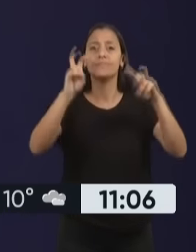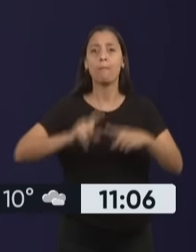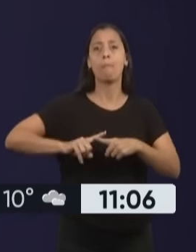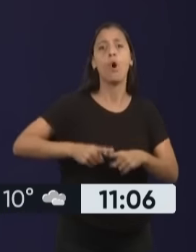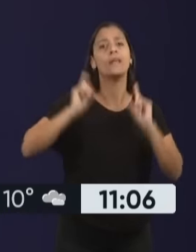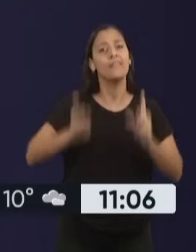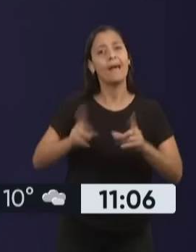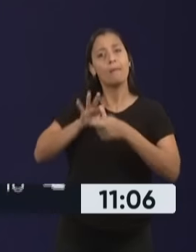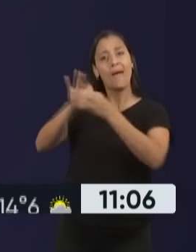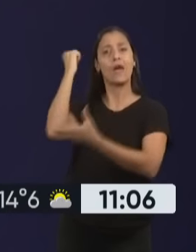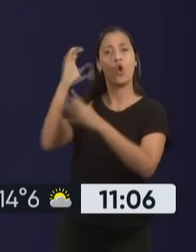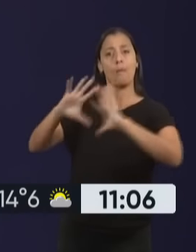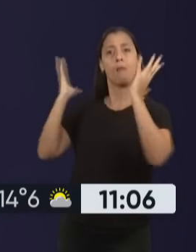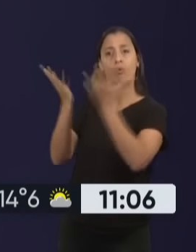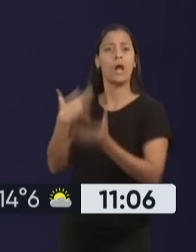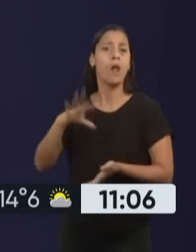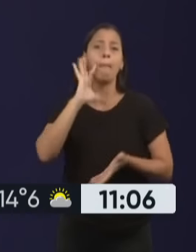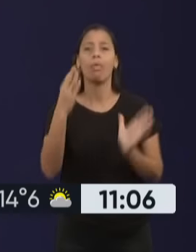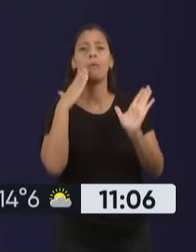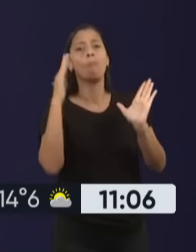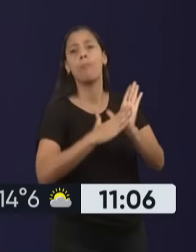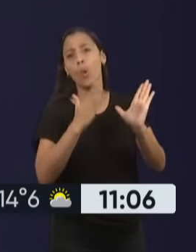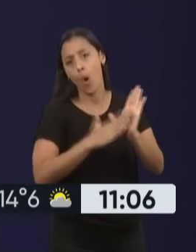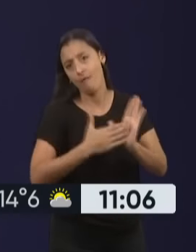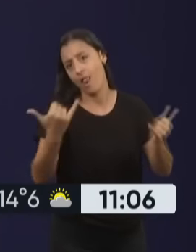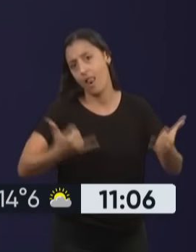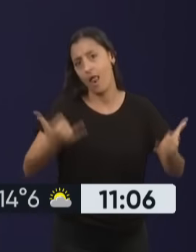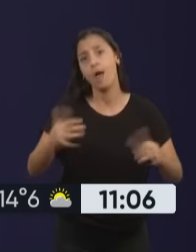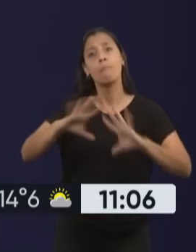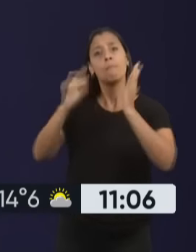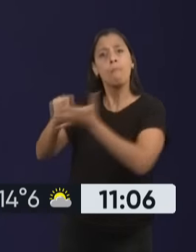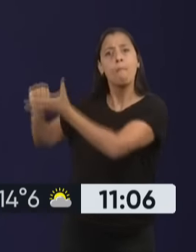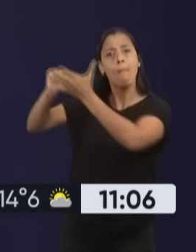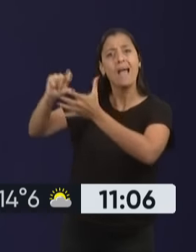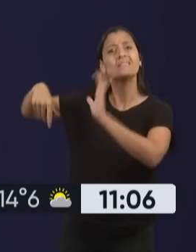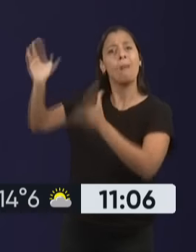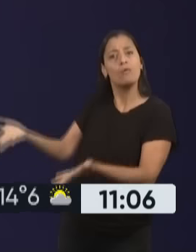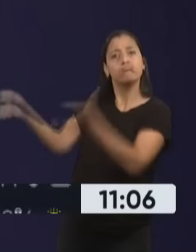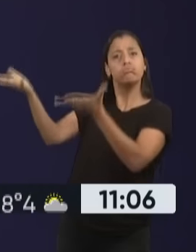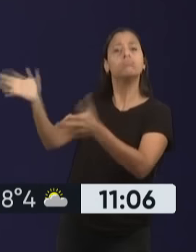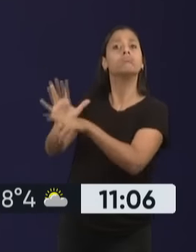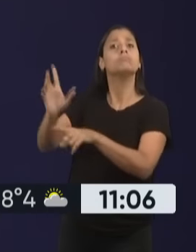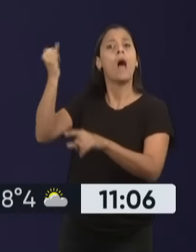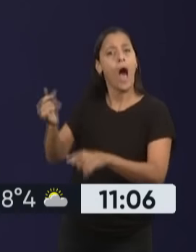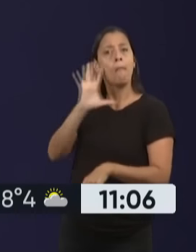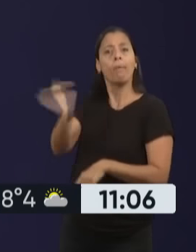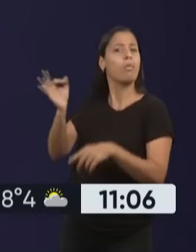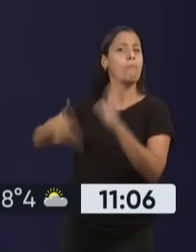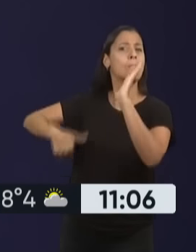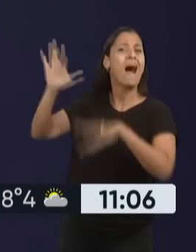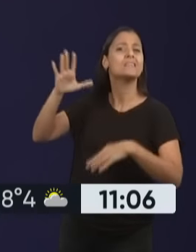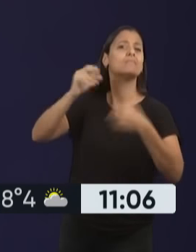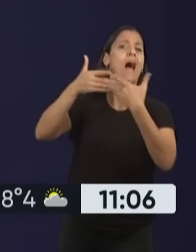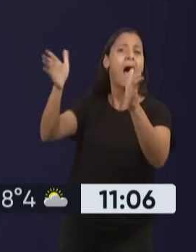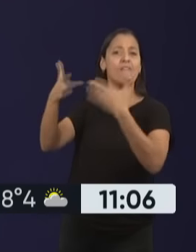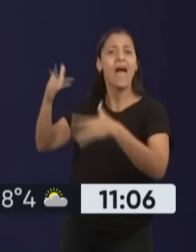la economía mundial la evidencia claramente es contundente los países más prósperos son aquellos más abiertos eh